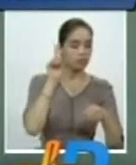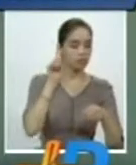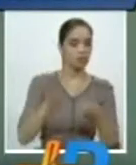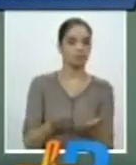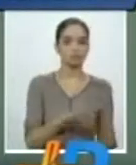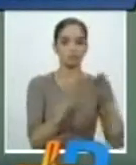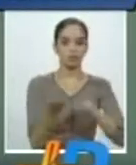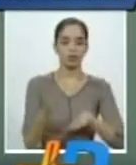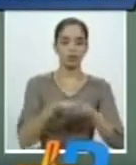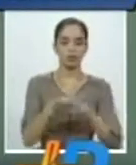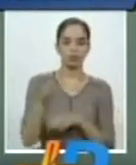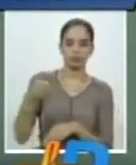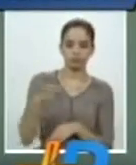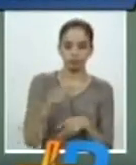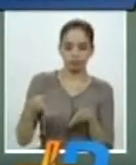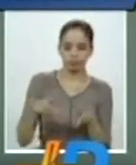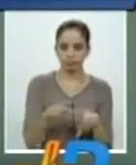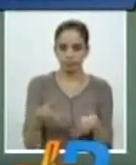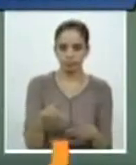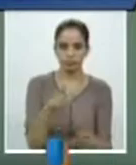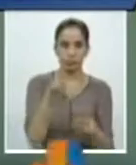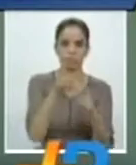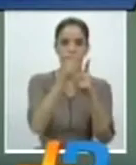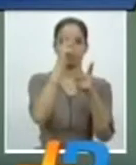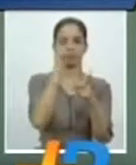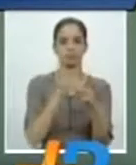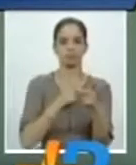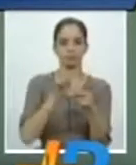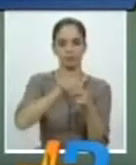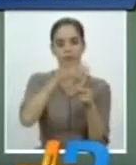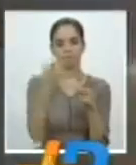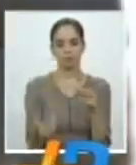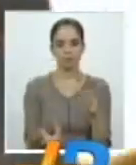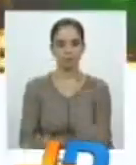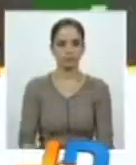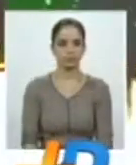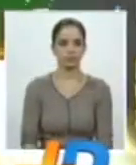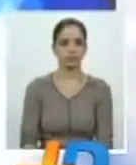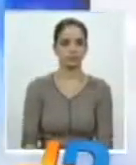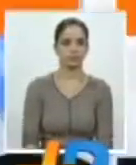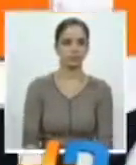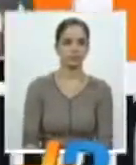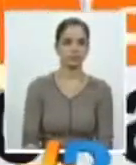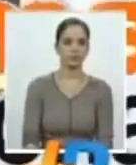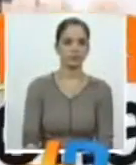de tránsito. Esta y otras noticias en el siguiente panorama regional.